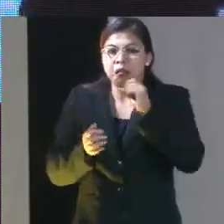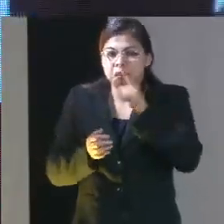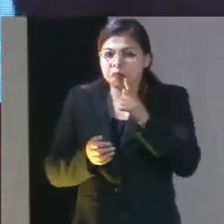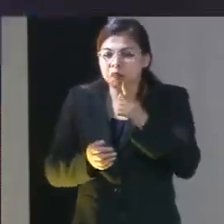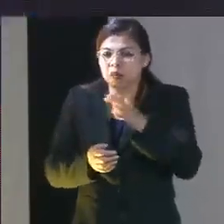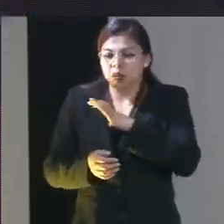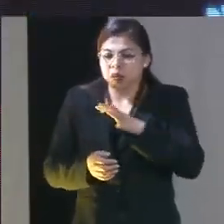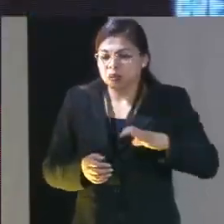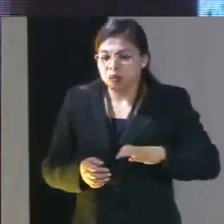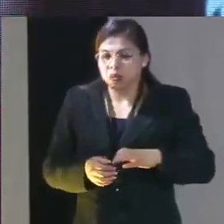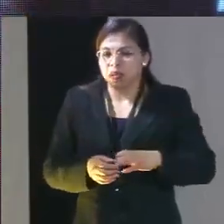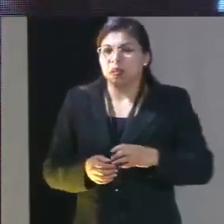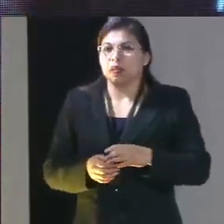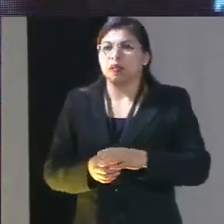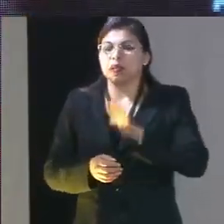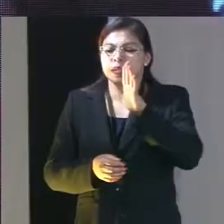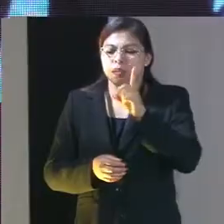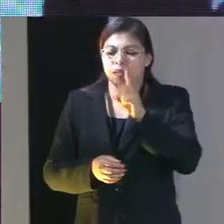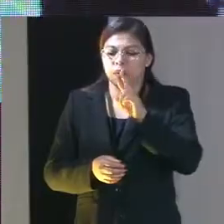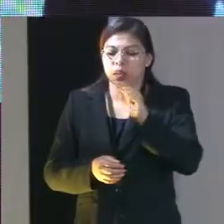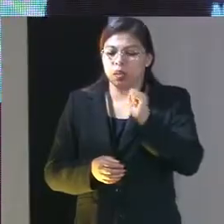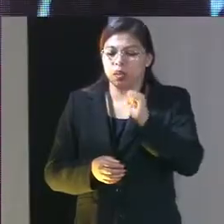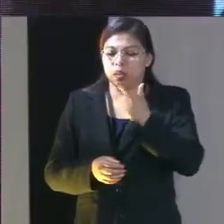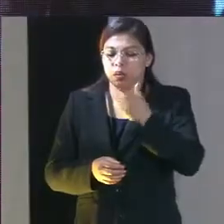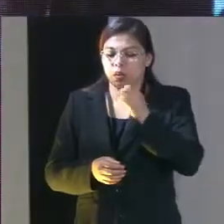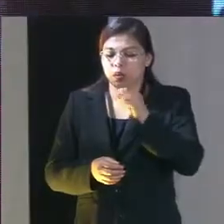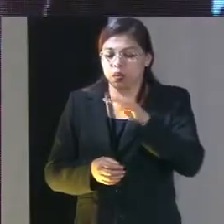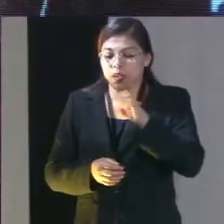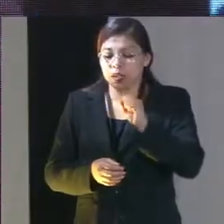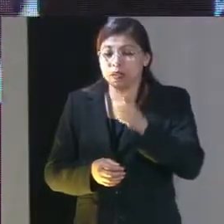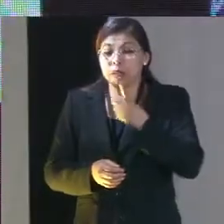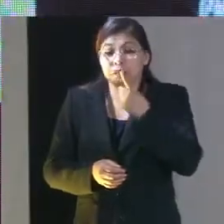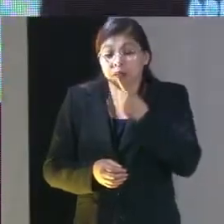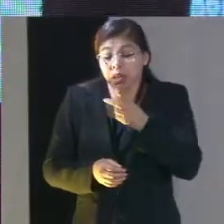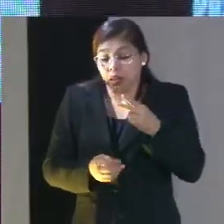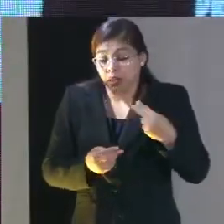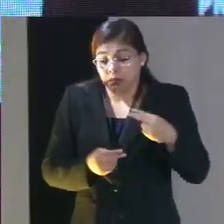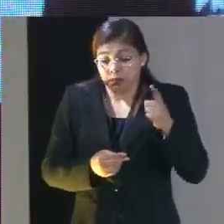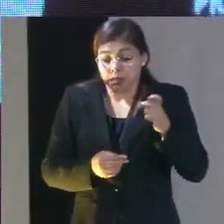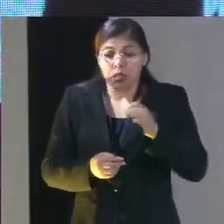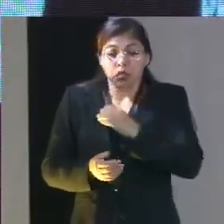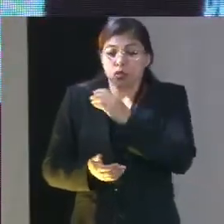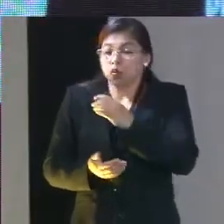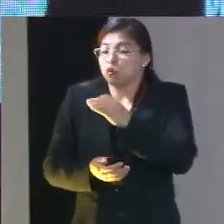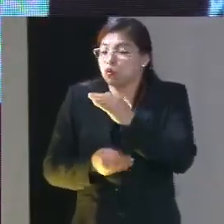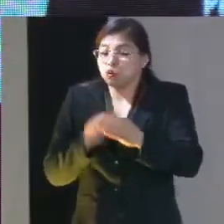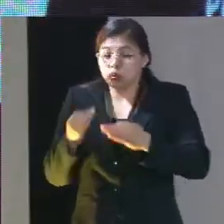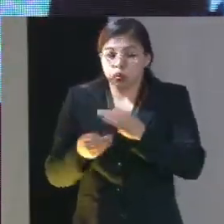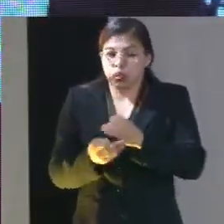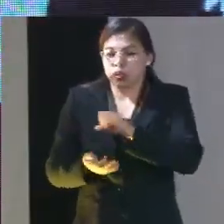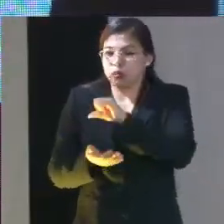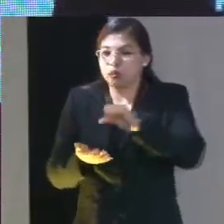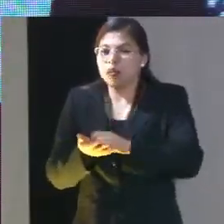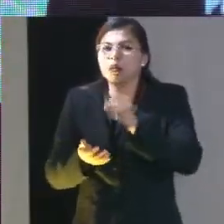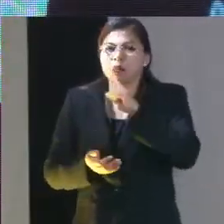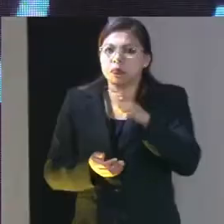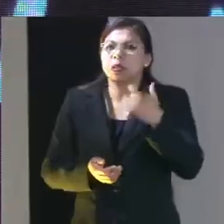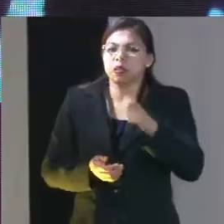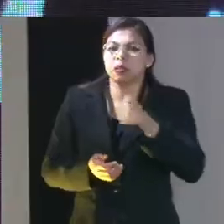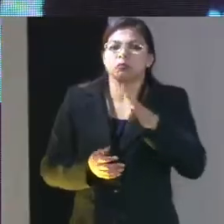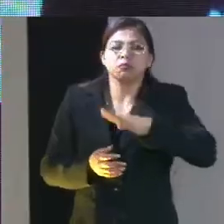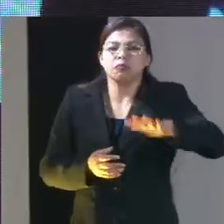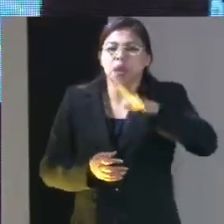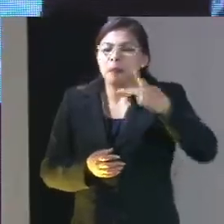los 5 dragones, que habla la tradición china. Todas las ciudades y todas las zonas ricas, agrícolas y